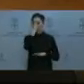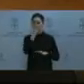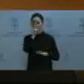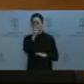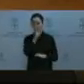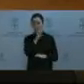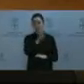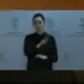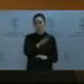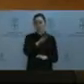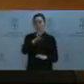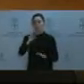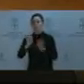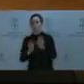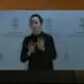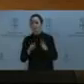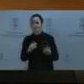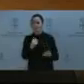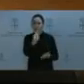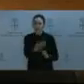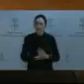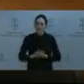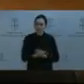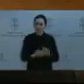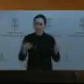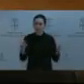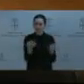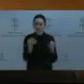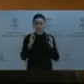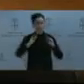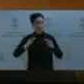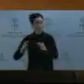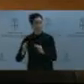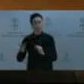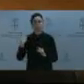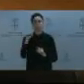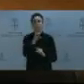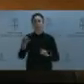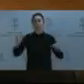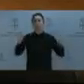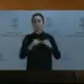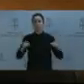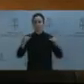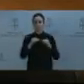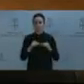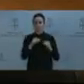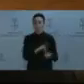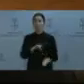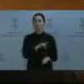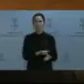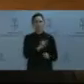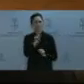que yo que estuve atento la semana pasada, el jueves, a la interpelación, usted hablaba en su exposición de motivos que